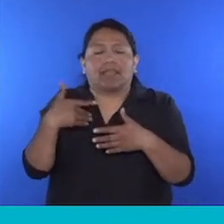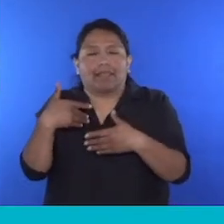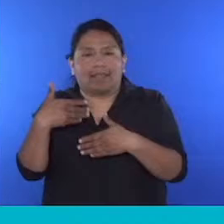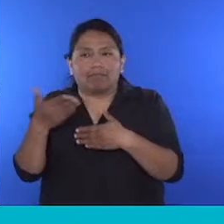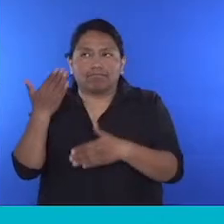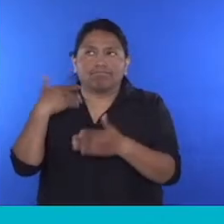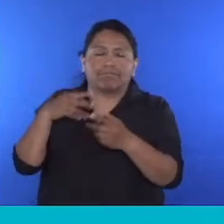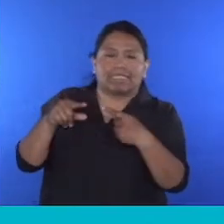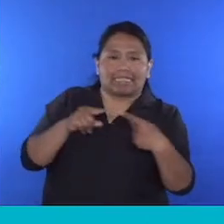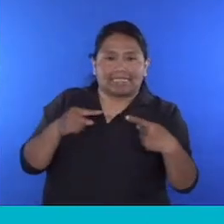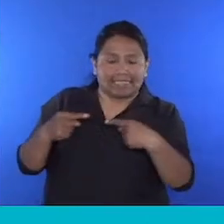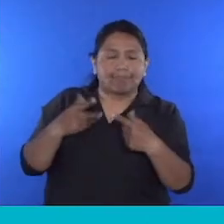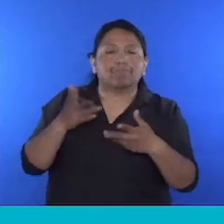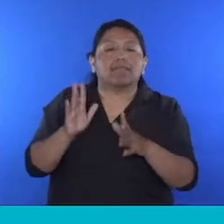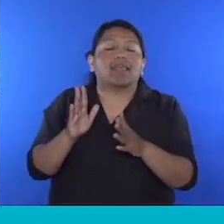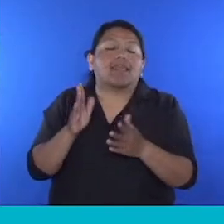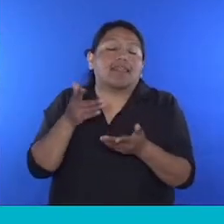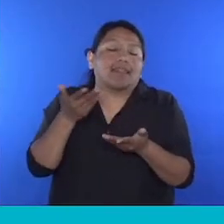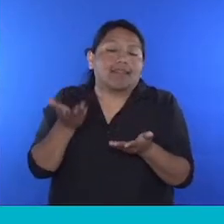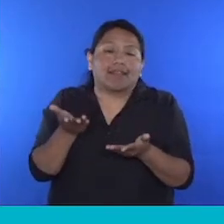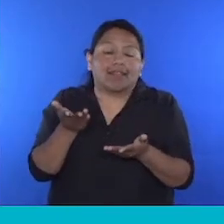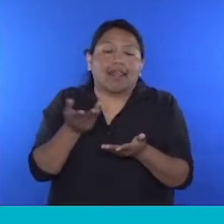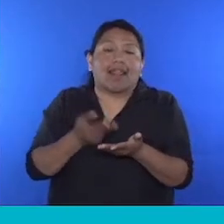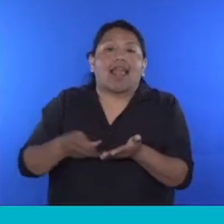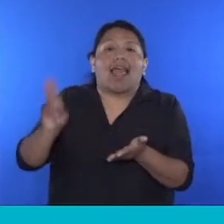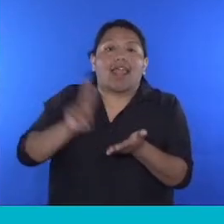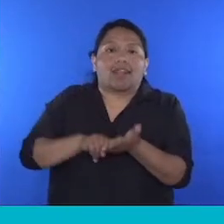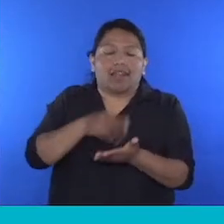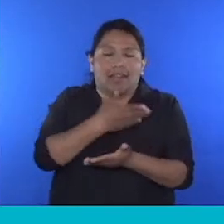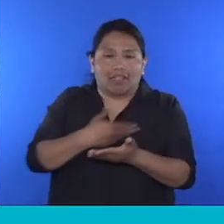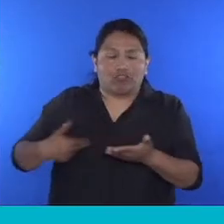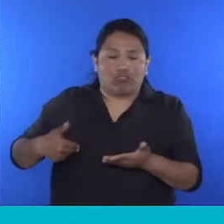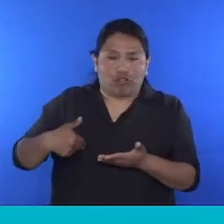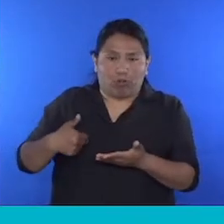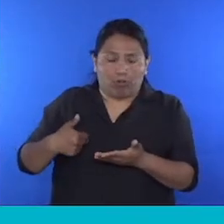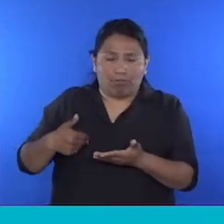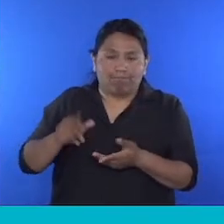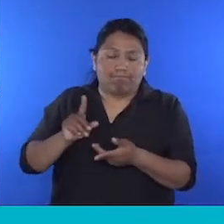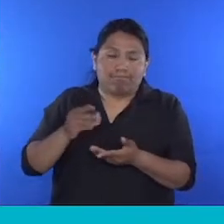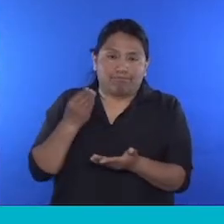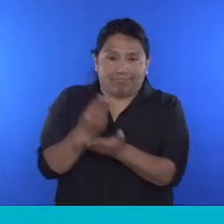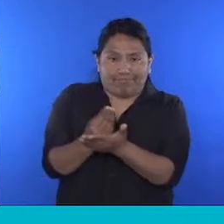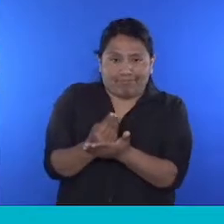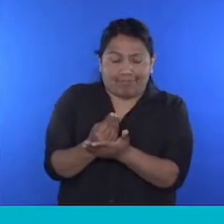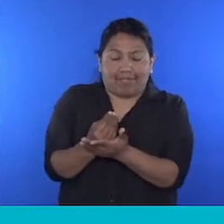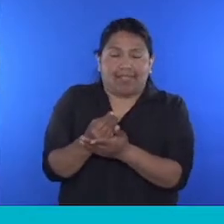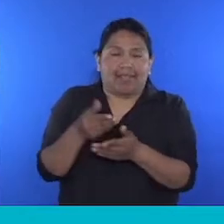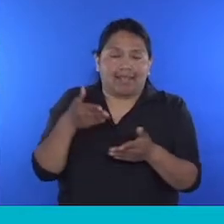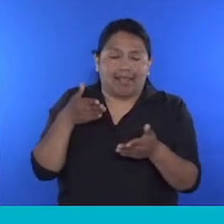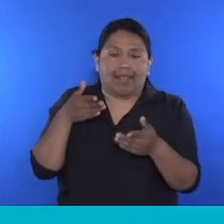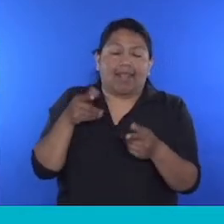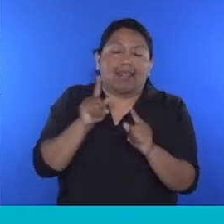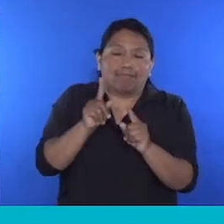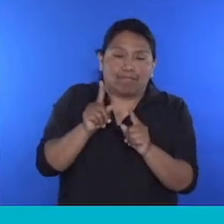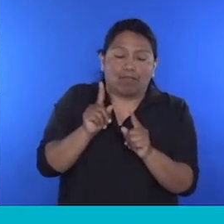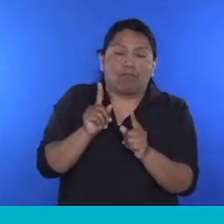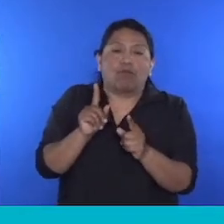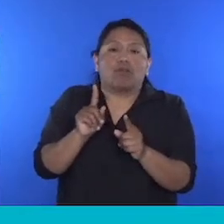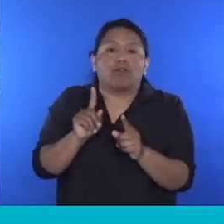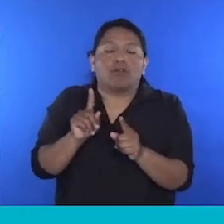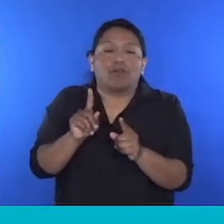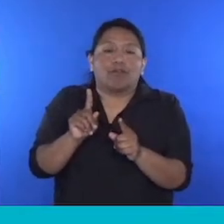generó controversia, es el de la reelección del mandato del gobernador aplicado a la finalización del mismo mandato